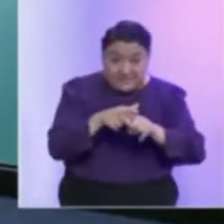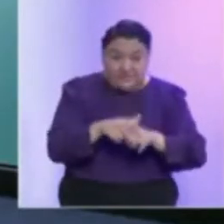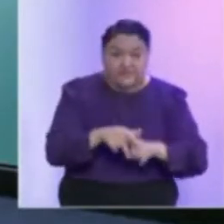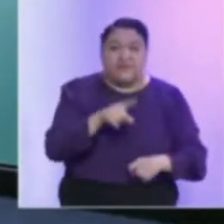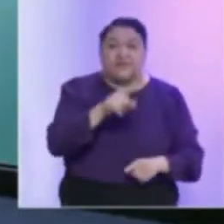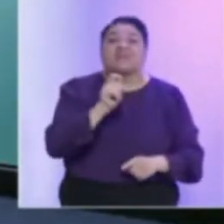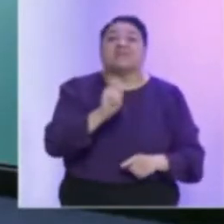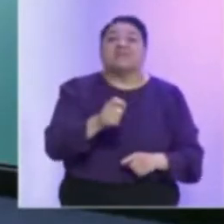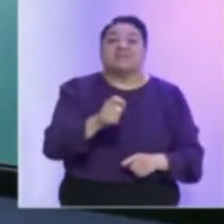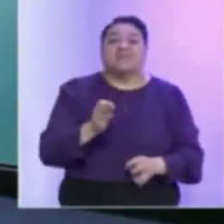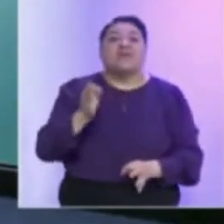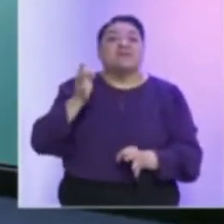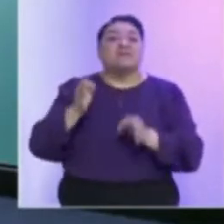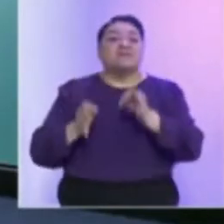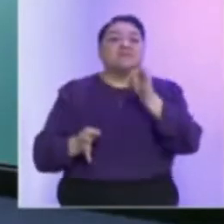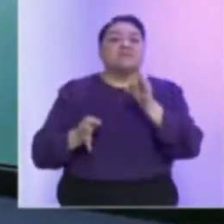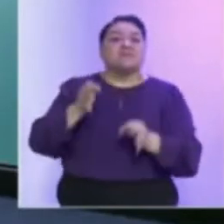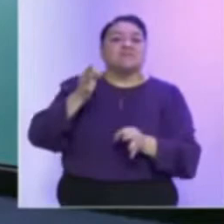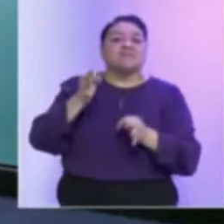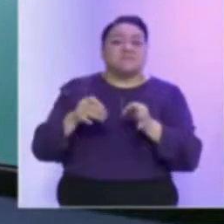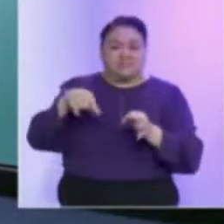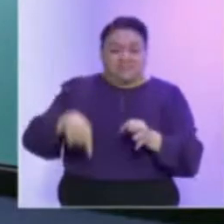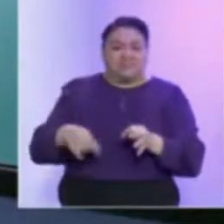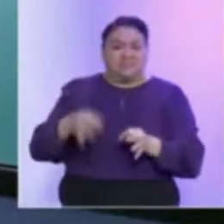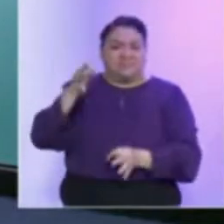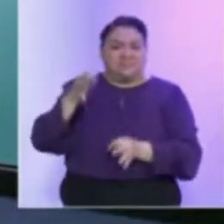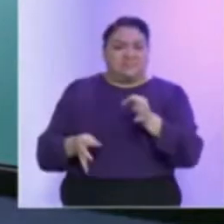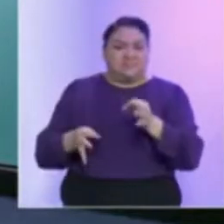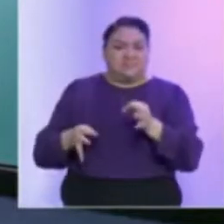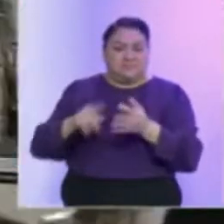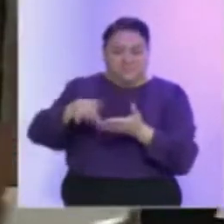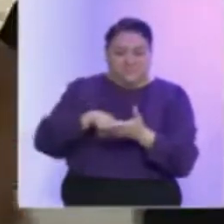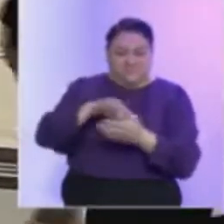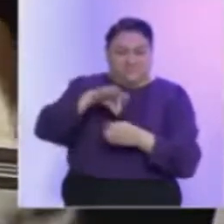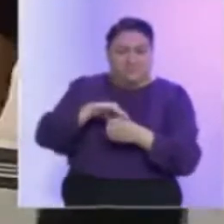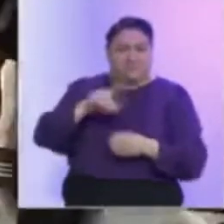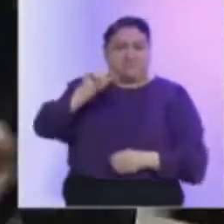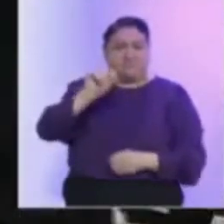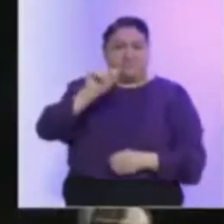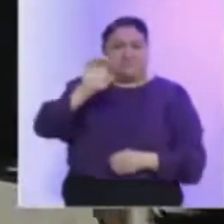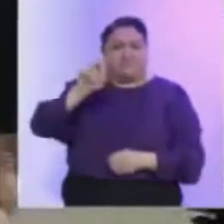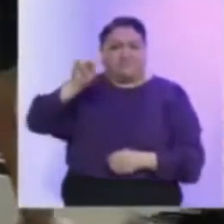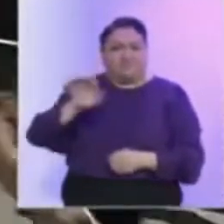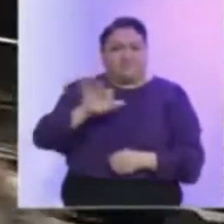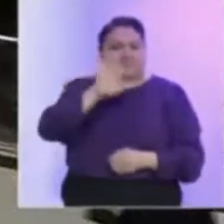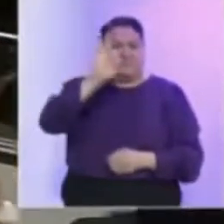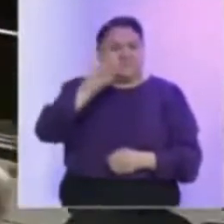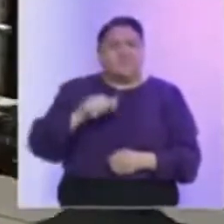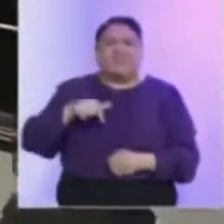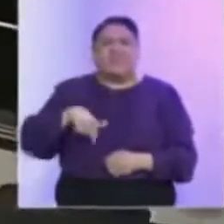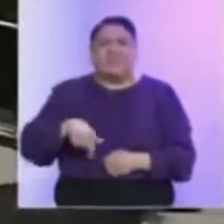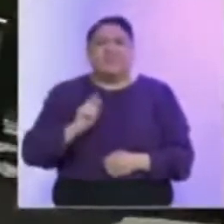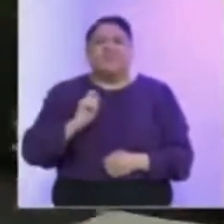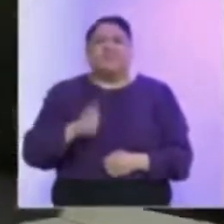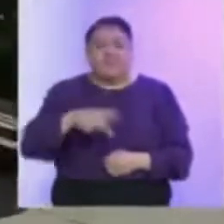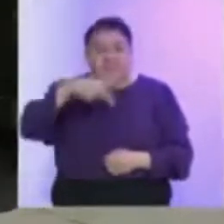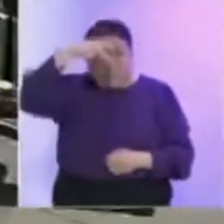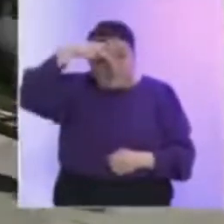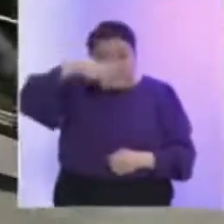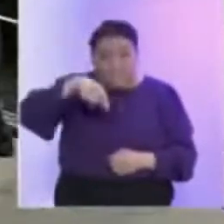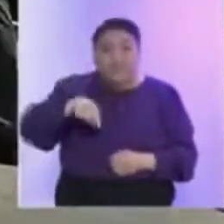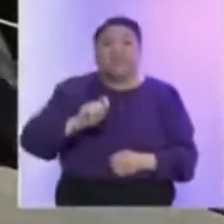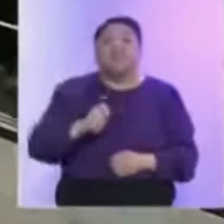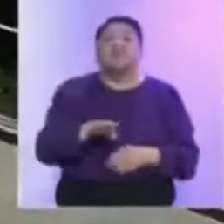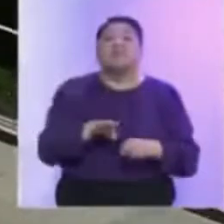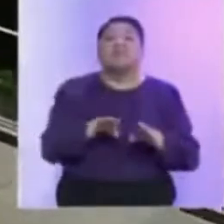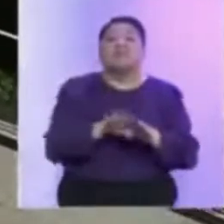El modelo de tribunal. De este tribunal electoral del Poder Judicial de la Federación, como lo conocemos hoy en México,